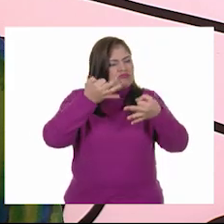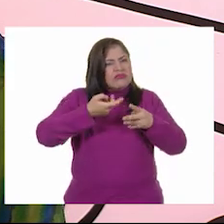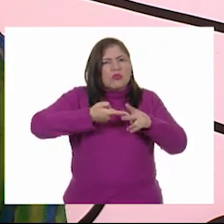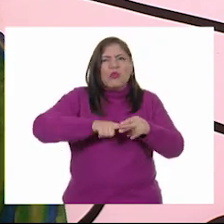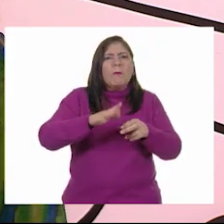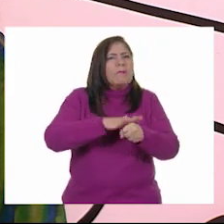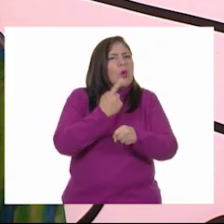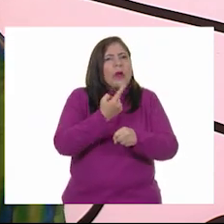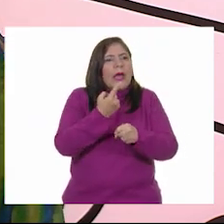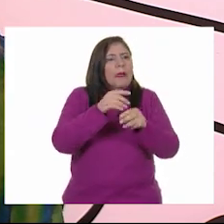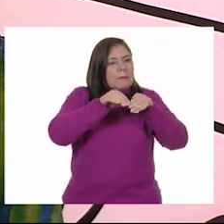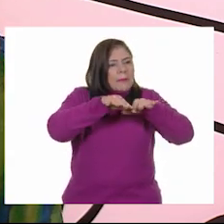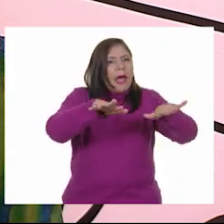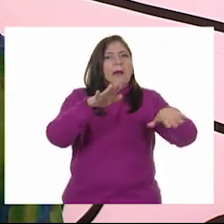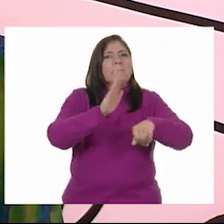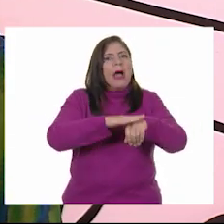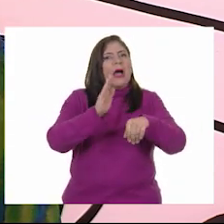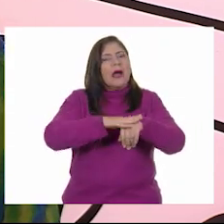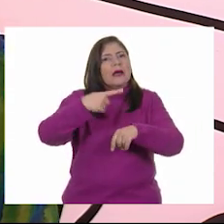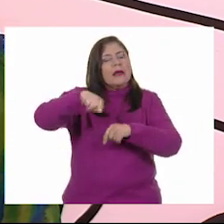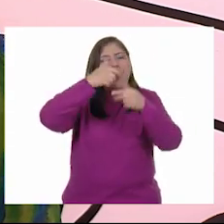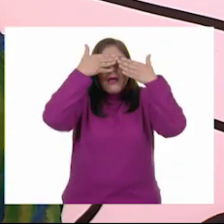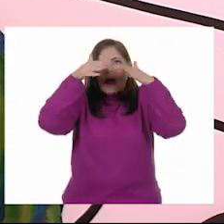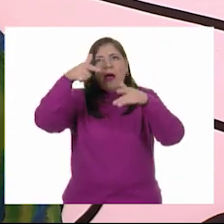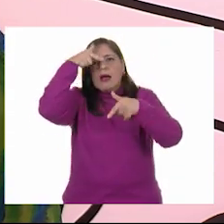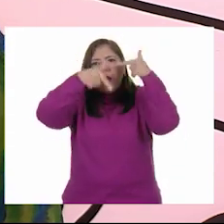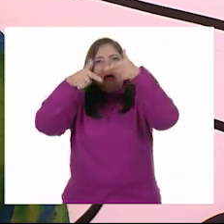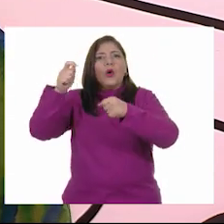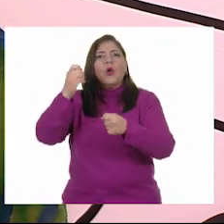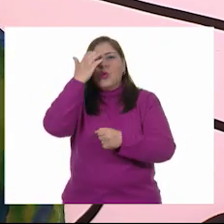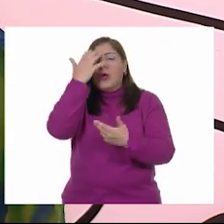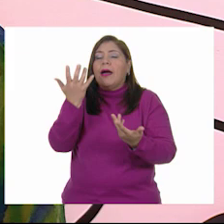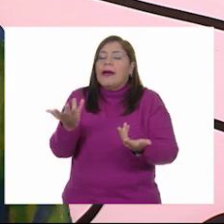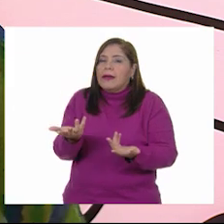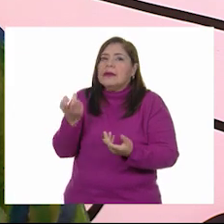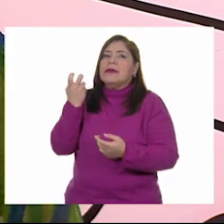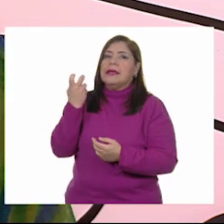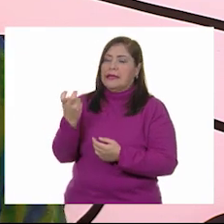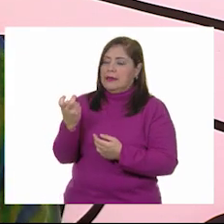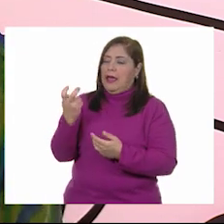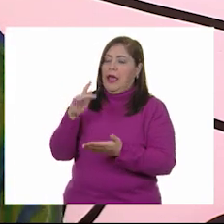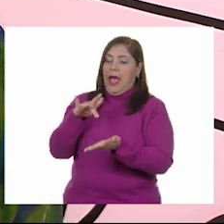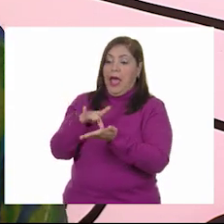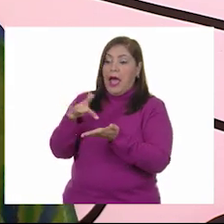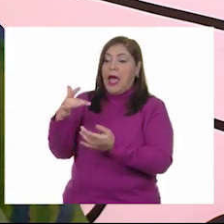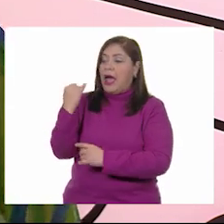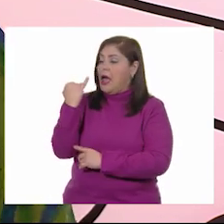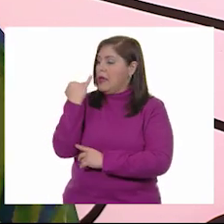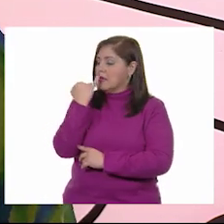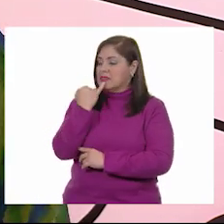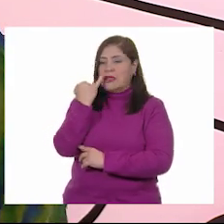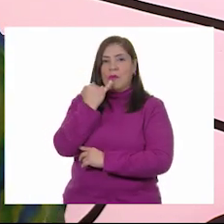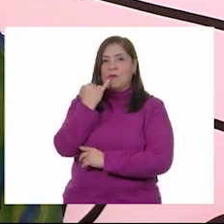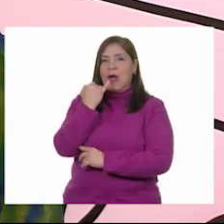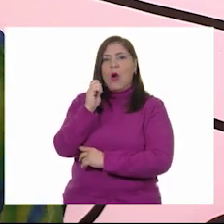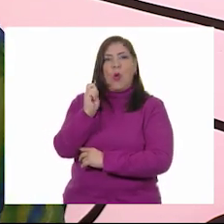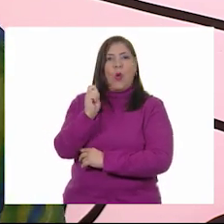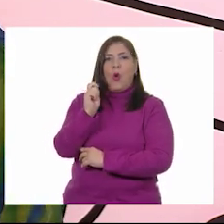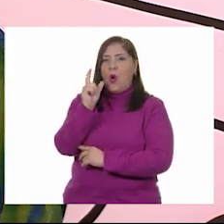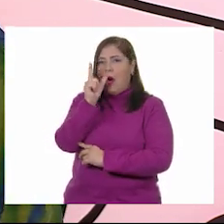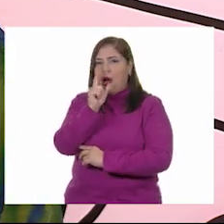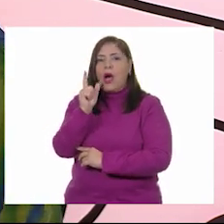través de la lengua, de lo que nutre, es lo que nutre a un país, es lo